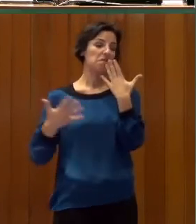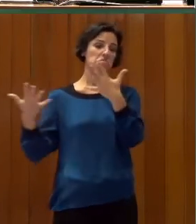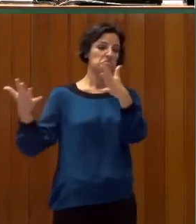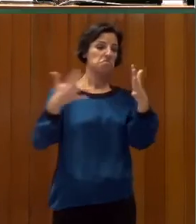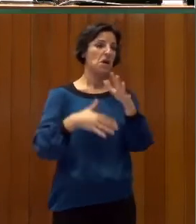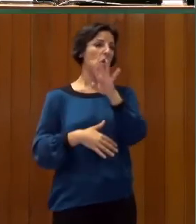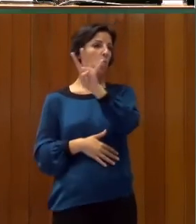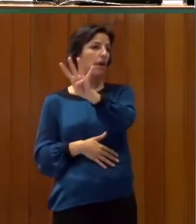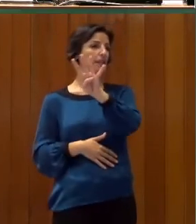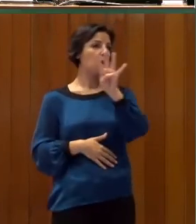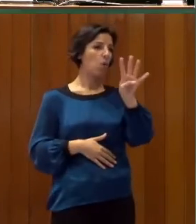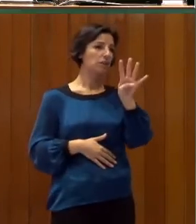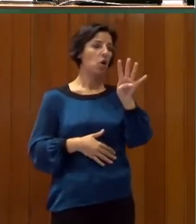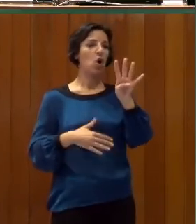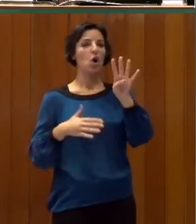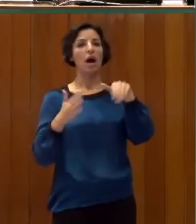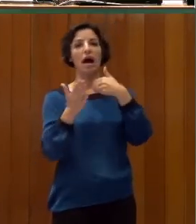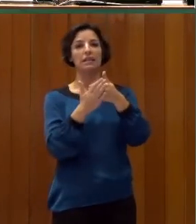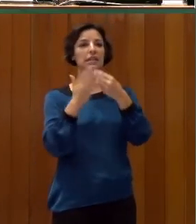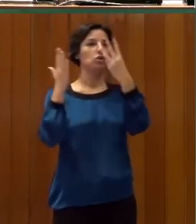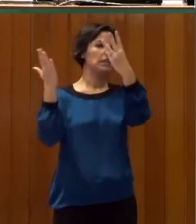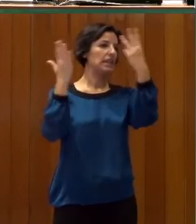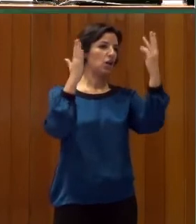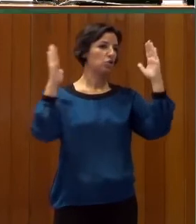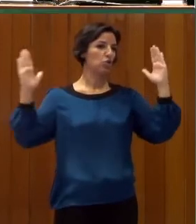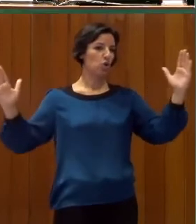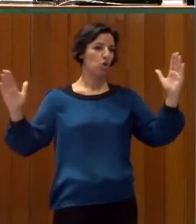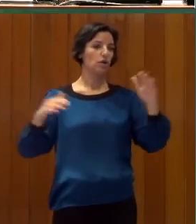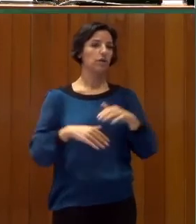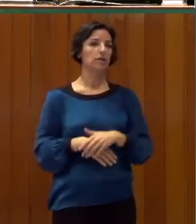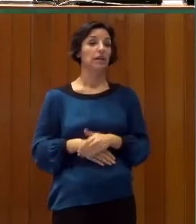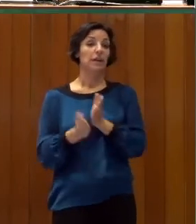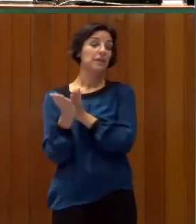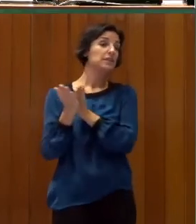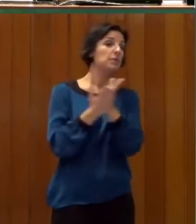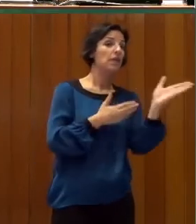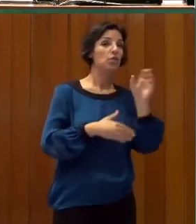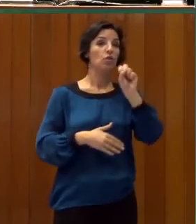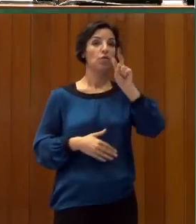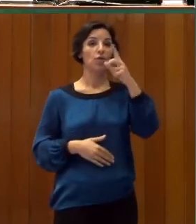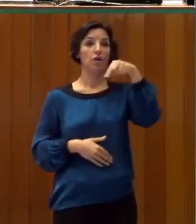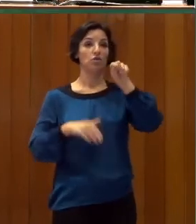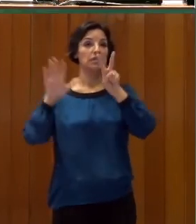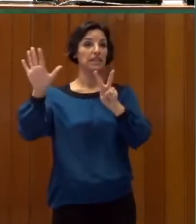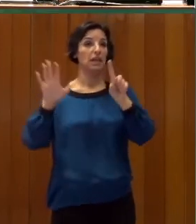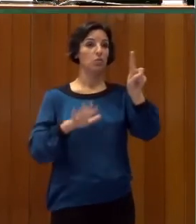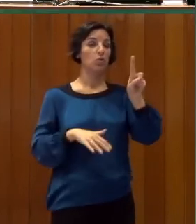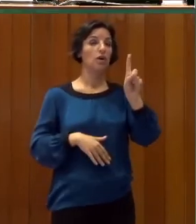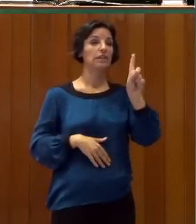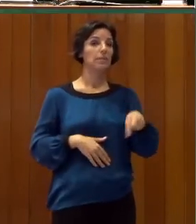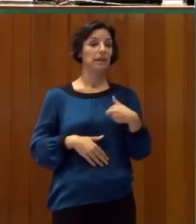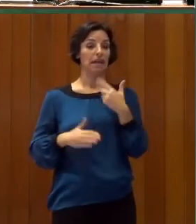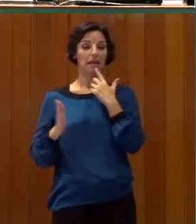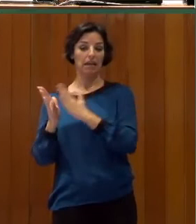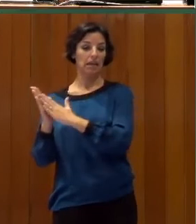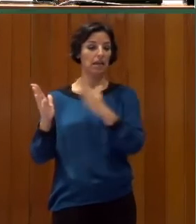de 44,88 años, una desviación tipo de 12,71 y un rango entre 19